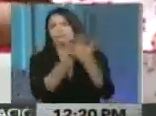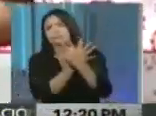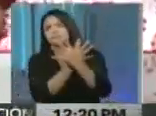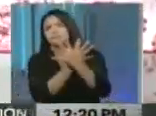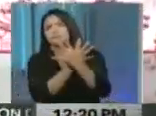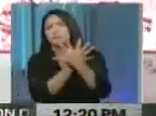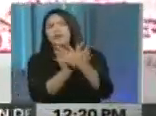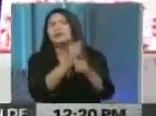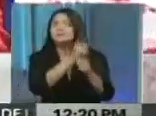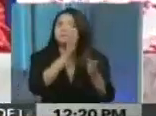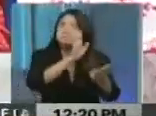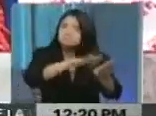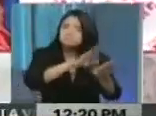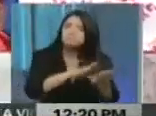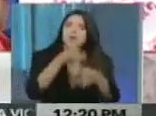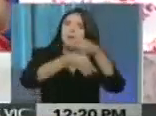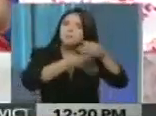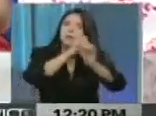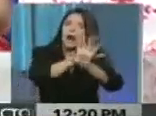pise tierra.